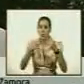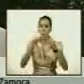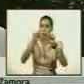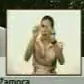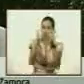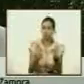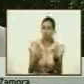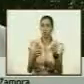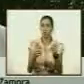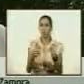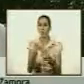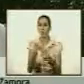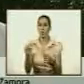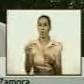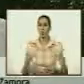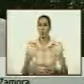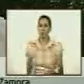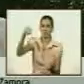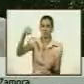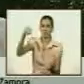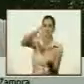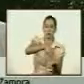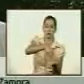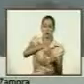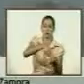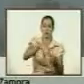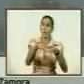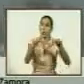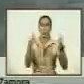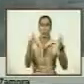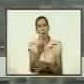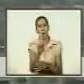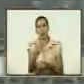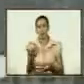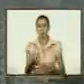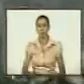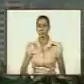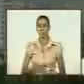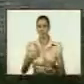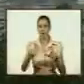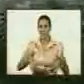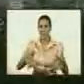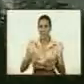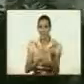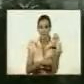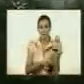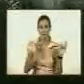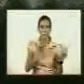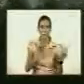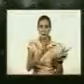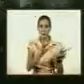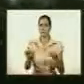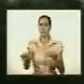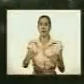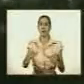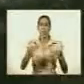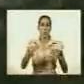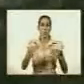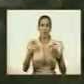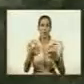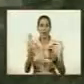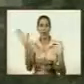que no se monten en los pedestales. Desde diversos sectores del parque se puede disfrutar de una imponente vista de